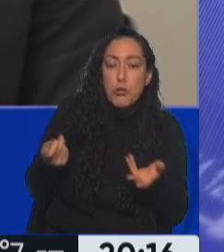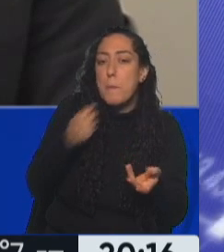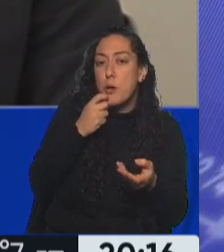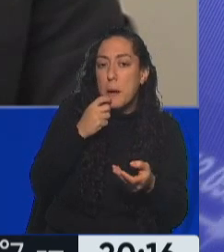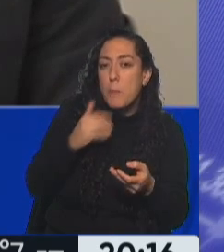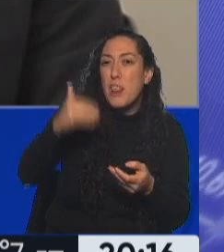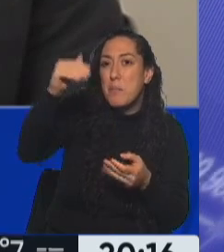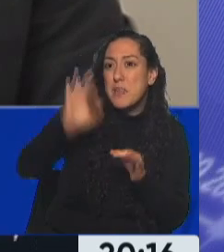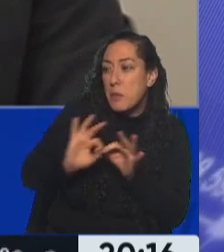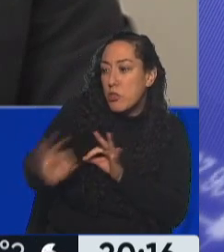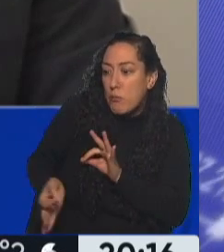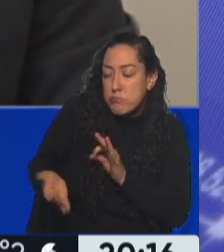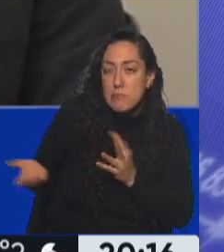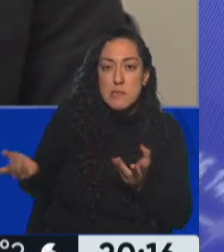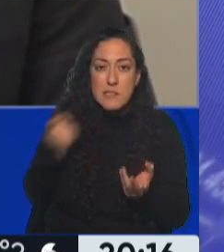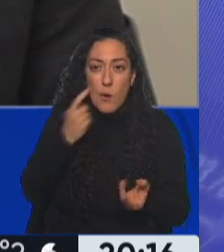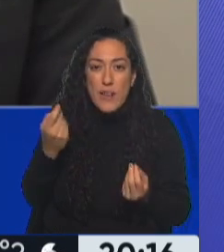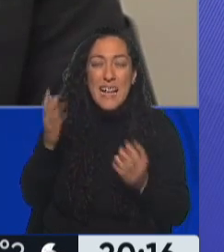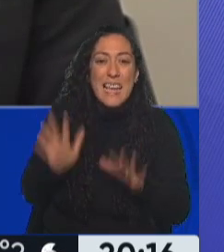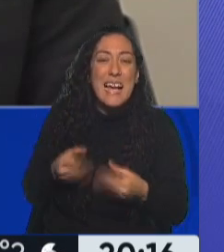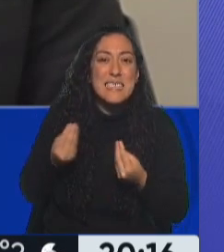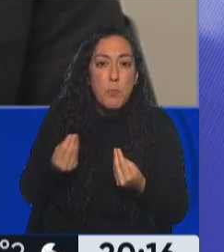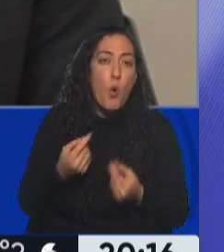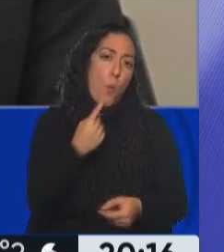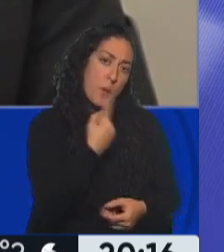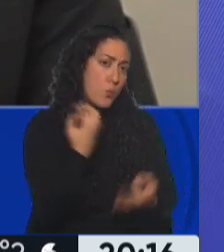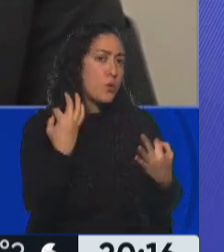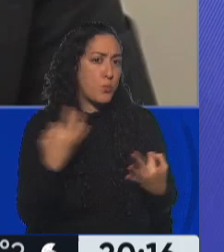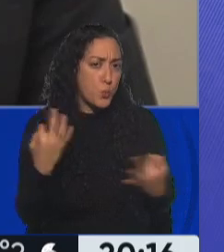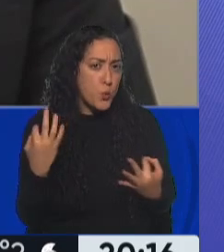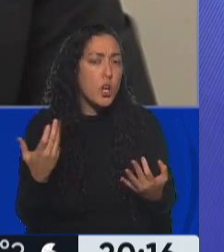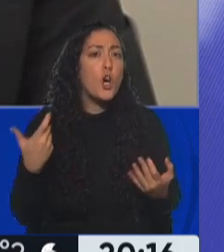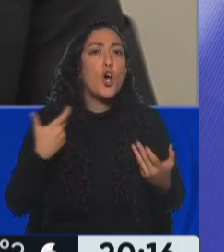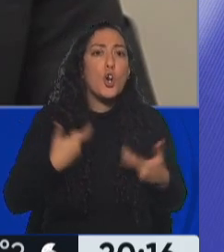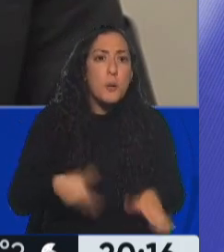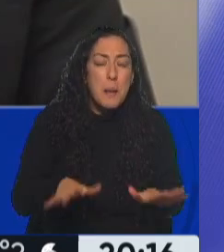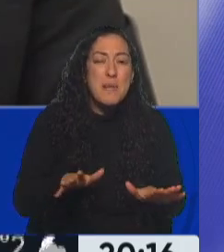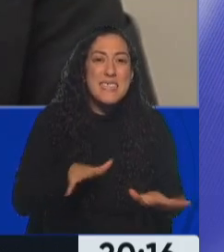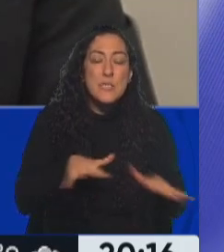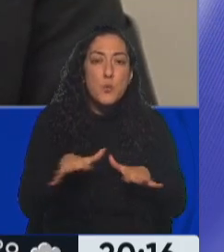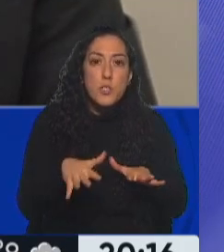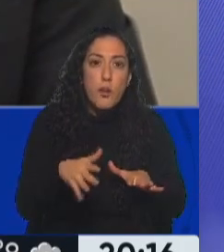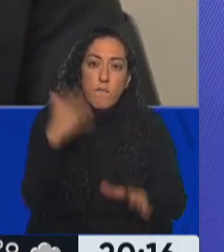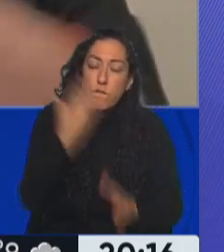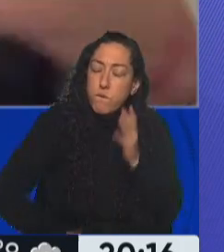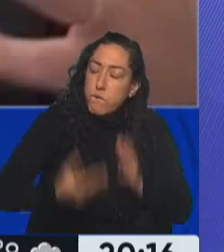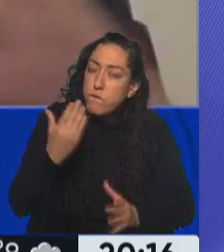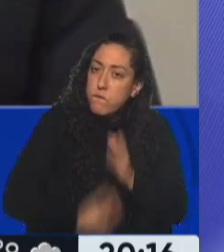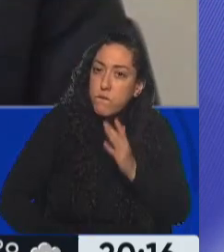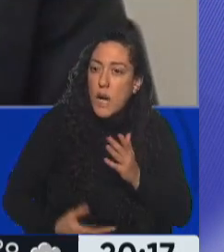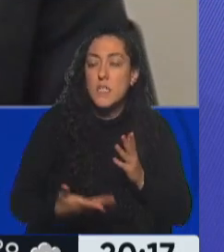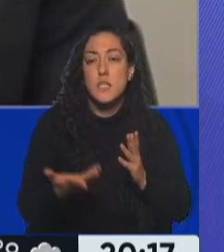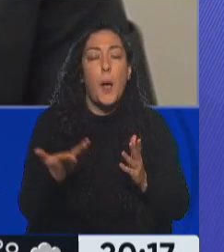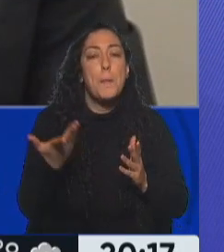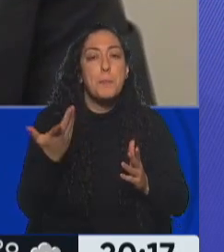departamento cercano? Bien, es una muy buena pregunta porque habitualmente se cometen muchos errores en este sentido. Nosotros siempre, al menos de la